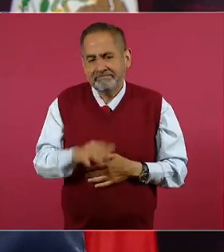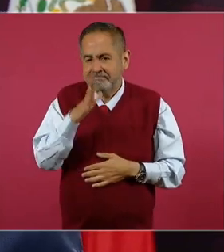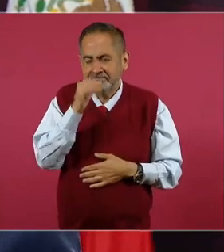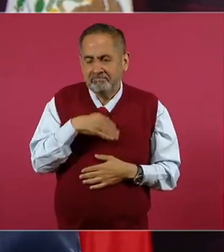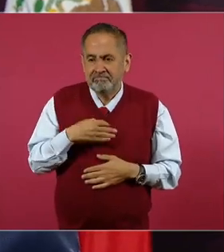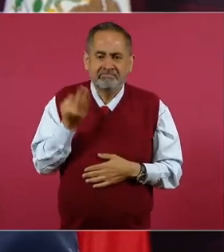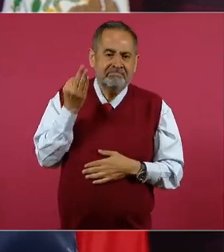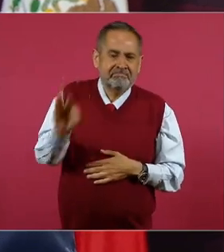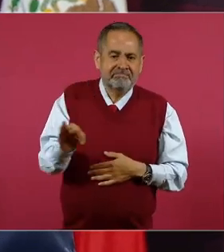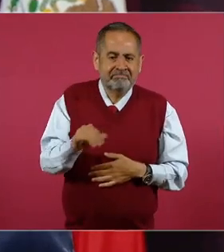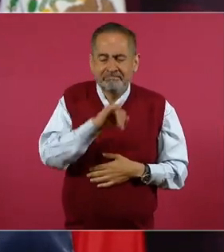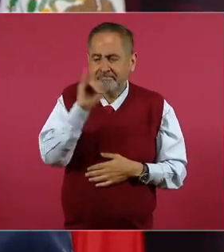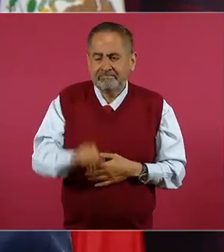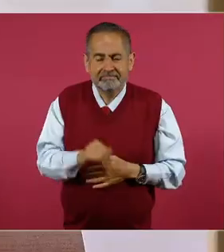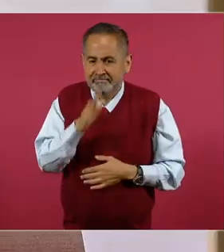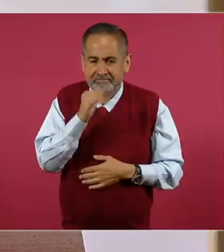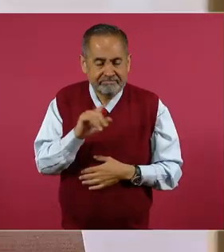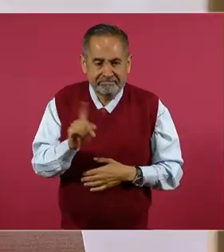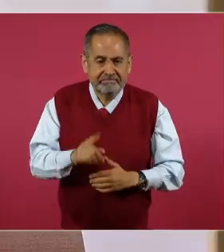jamás.